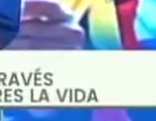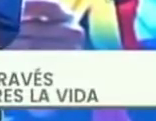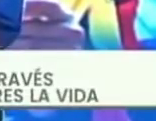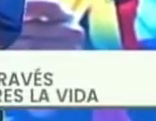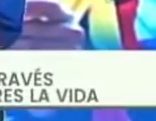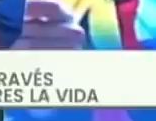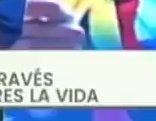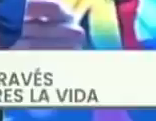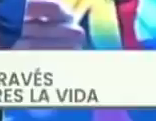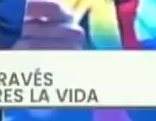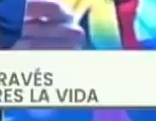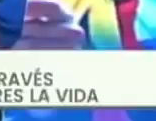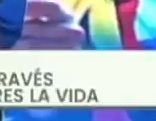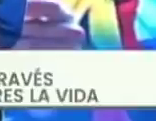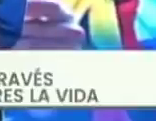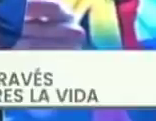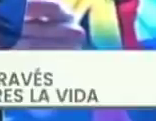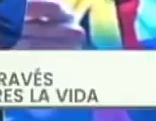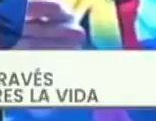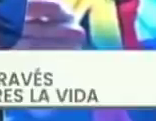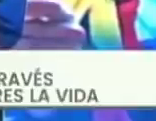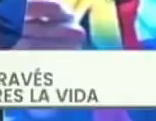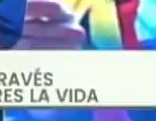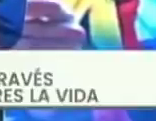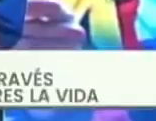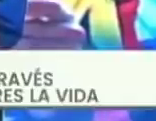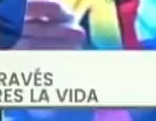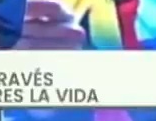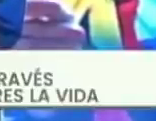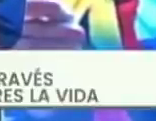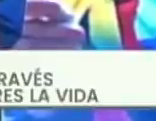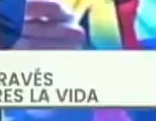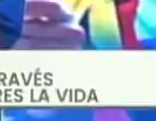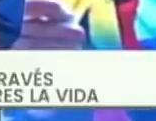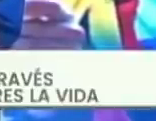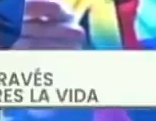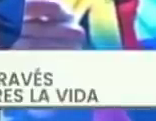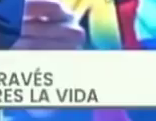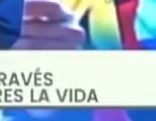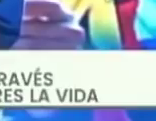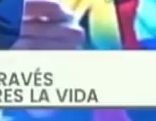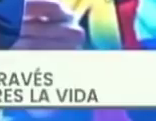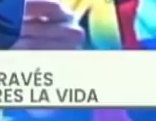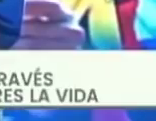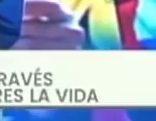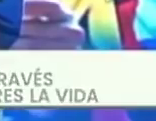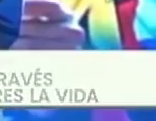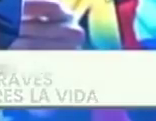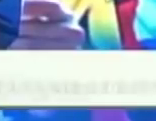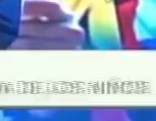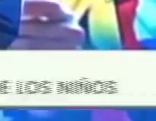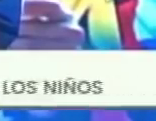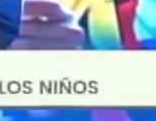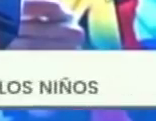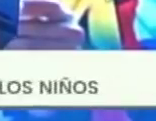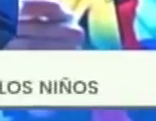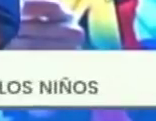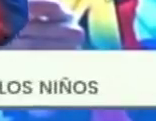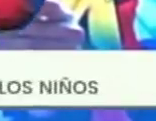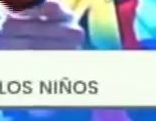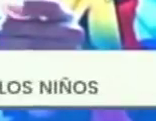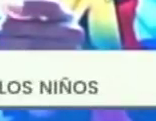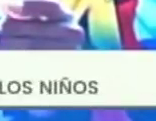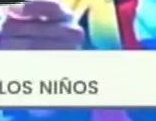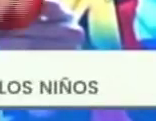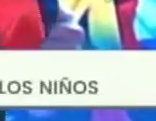dieta. Los chiquitos, los chiquitines ya tienen dieta, no pueden tomar refresco porque eso es azúcar, no, cuidado con el carbohidrato, cuidado